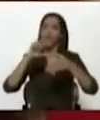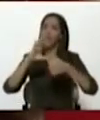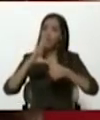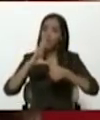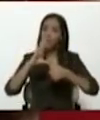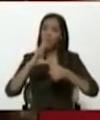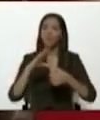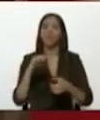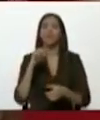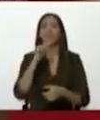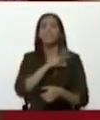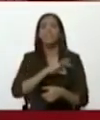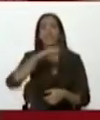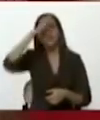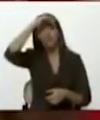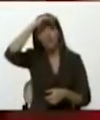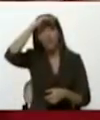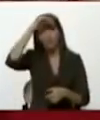Trump